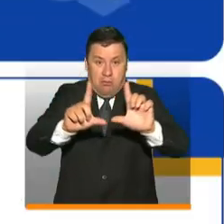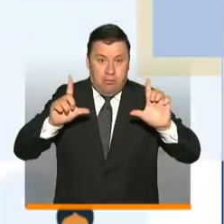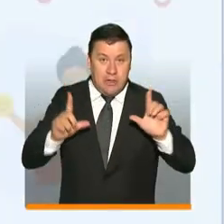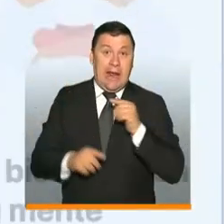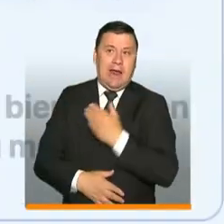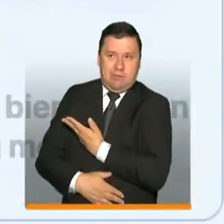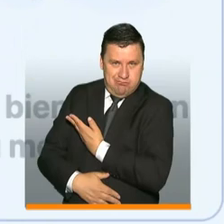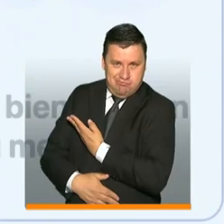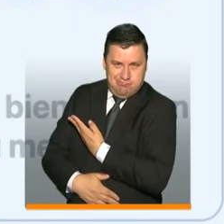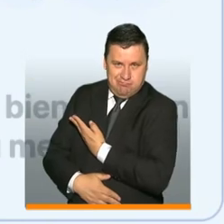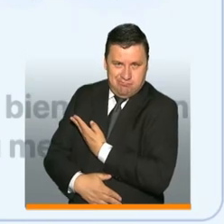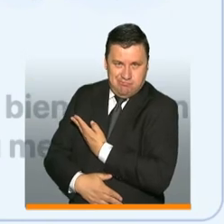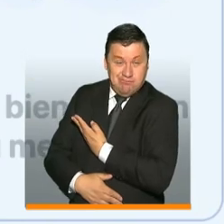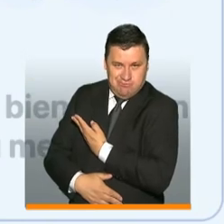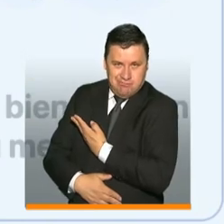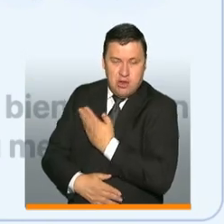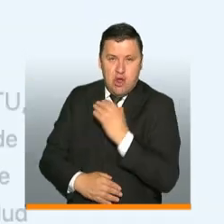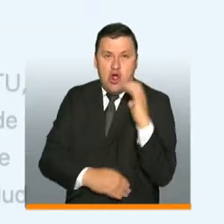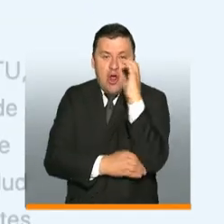en